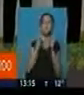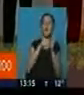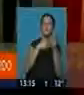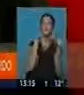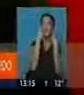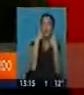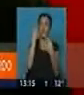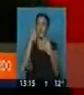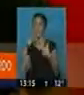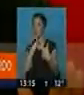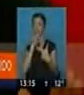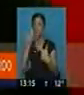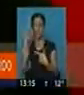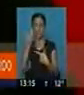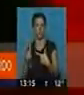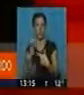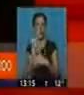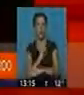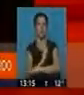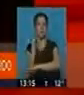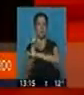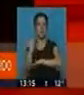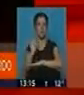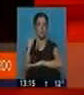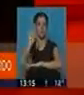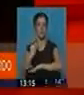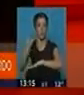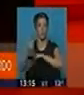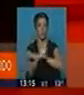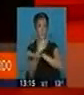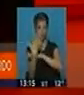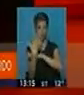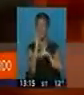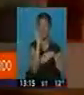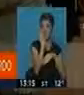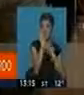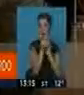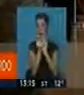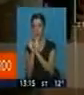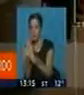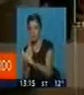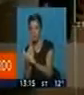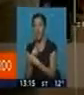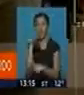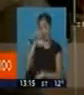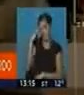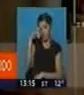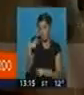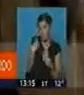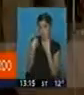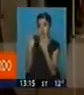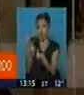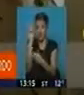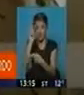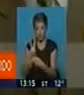intentan evitar que Venezuela asuma la presidencia pro tempore del Mercosur, que rota cada 6 meses y debería recibir de manos de Uruguay a fines de